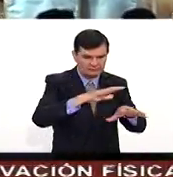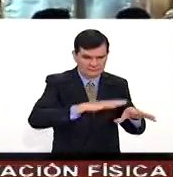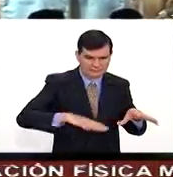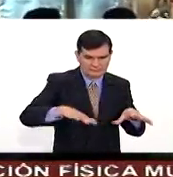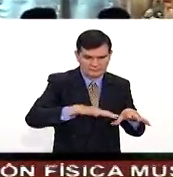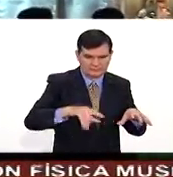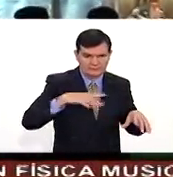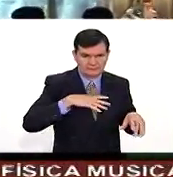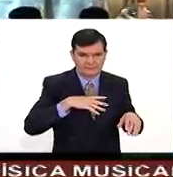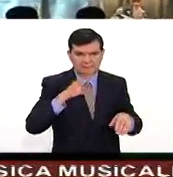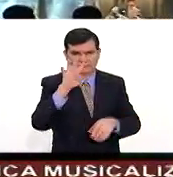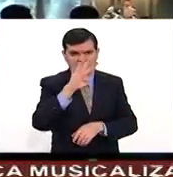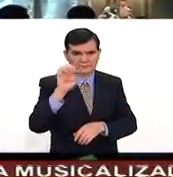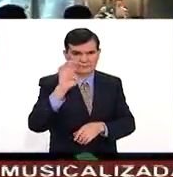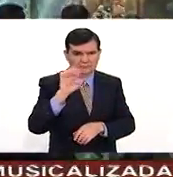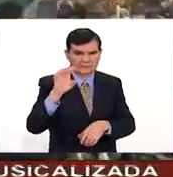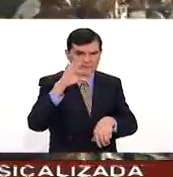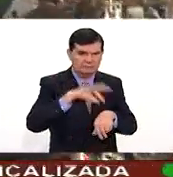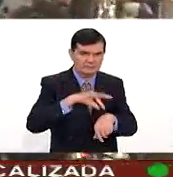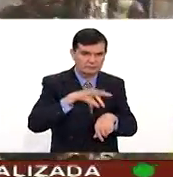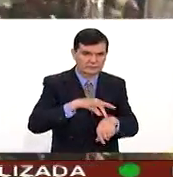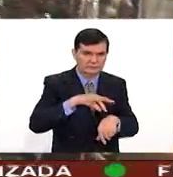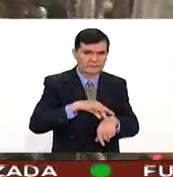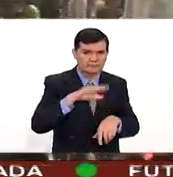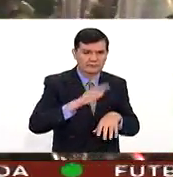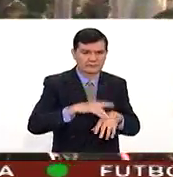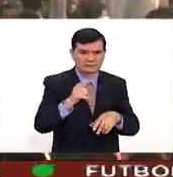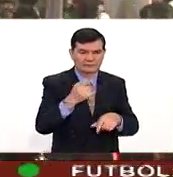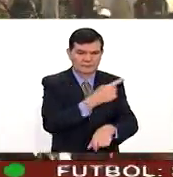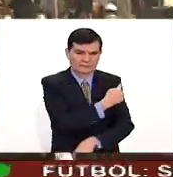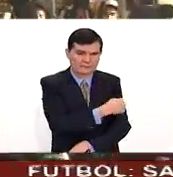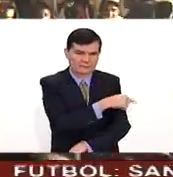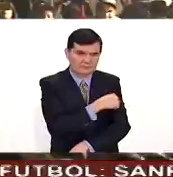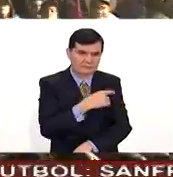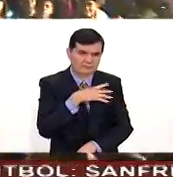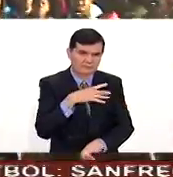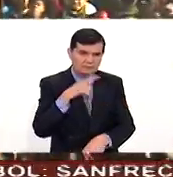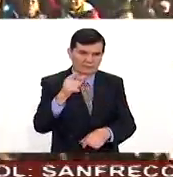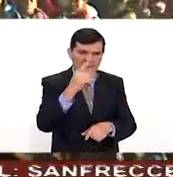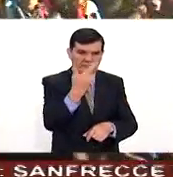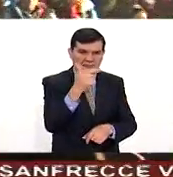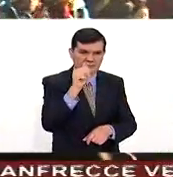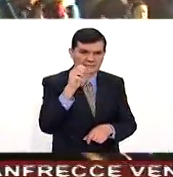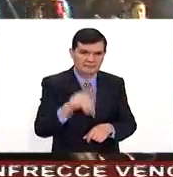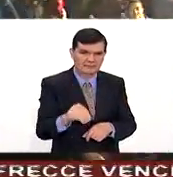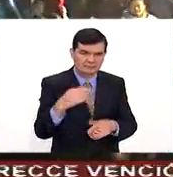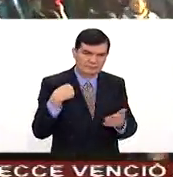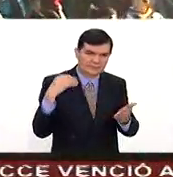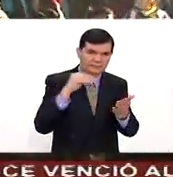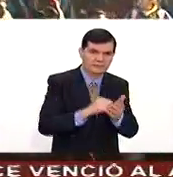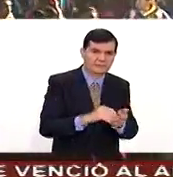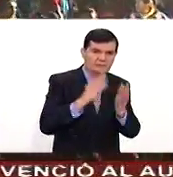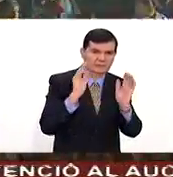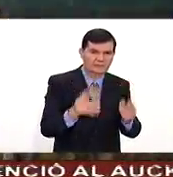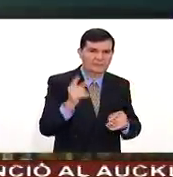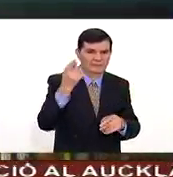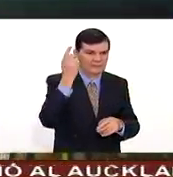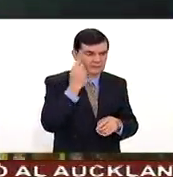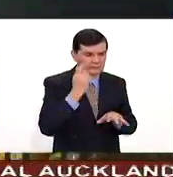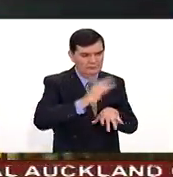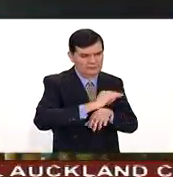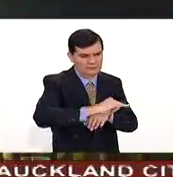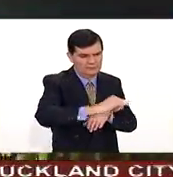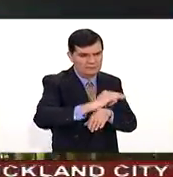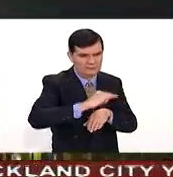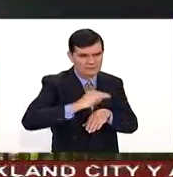mariano 400 doctores y enfermeras. También la delegación Gustavo Madero instaló dormitorios